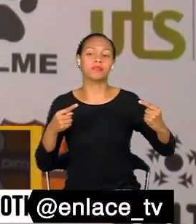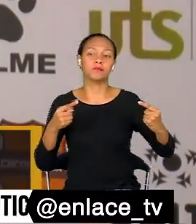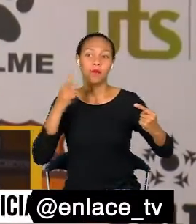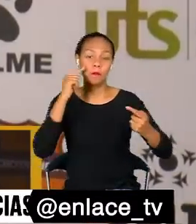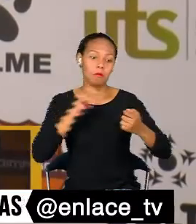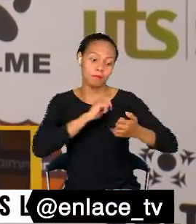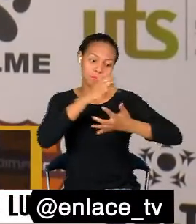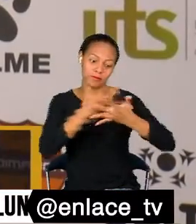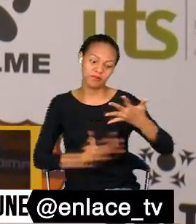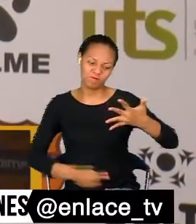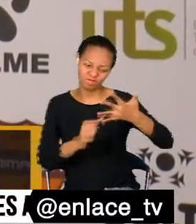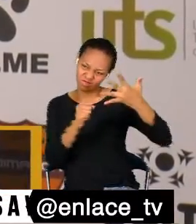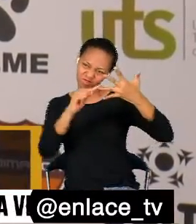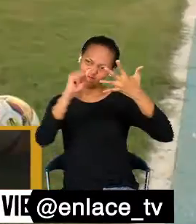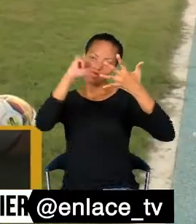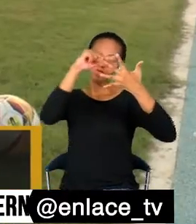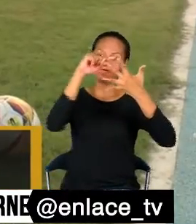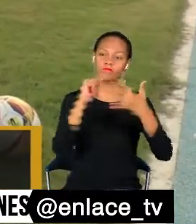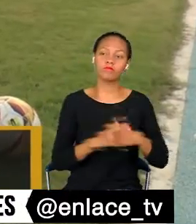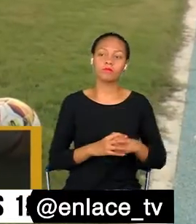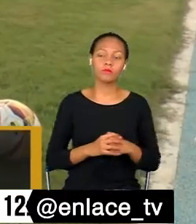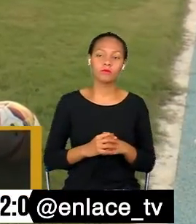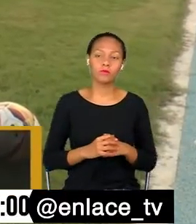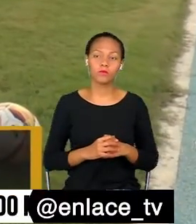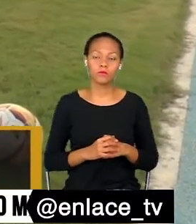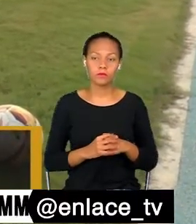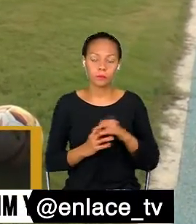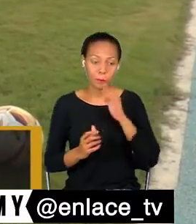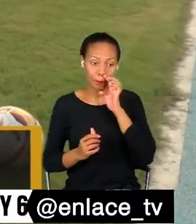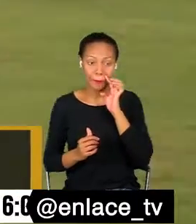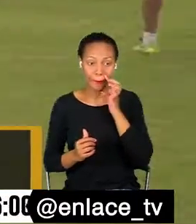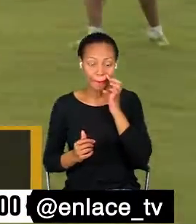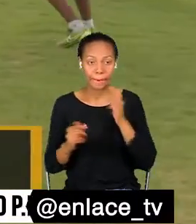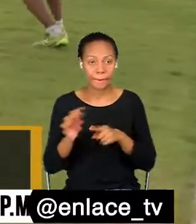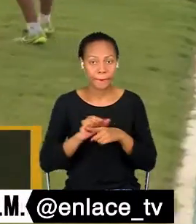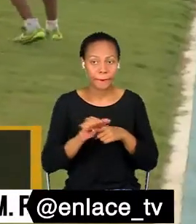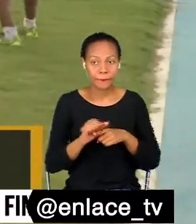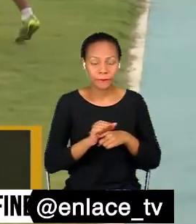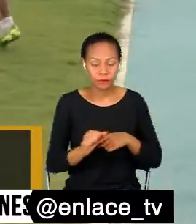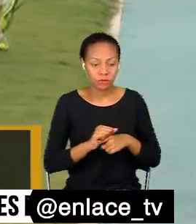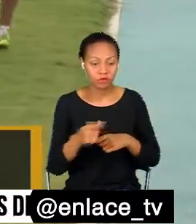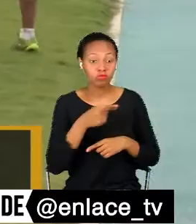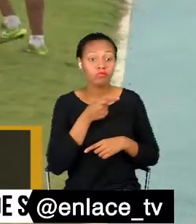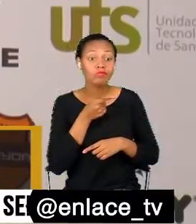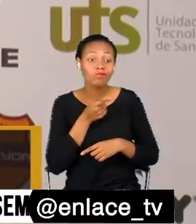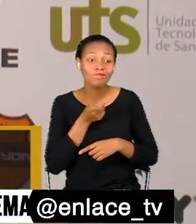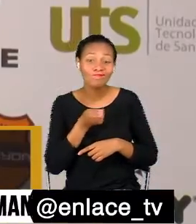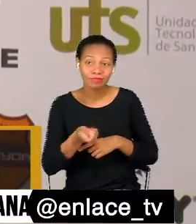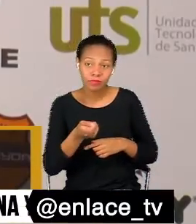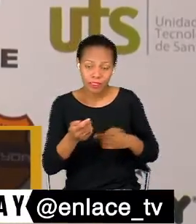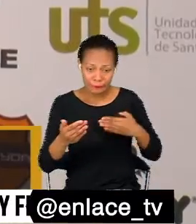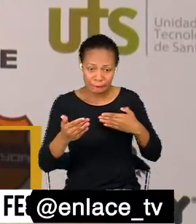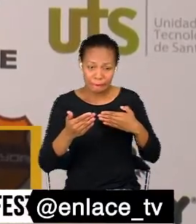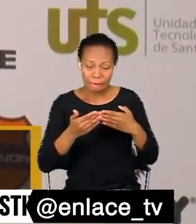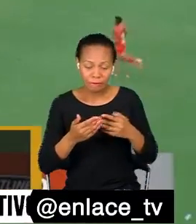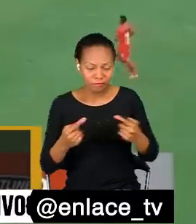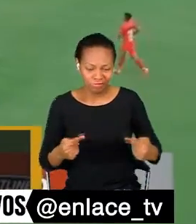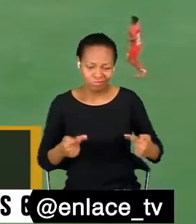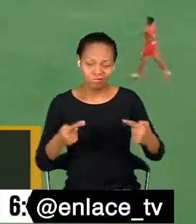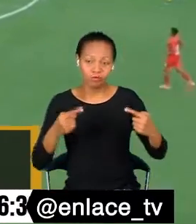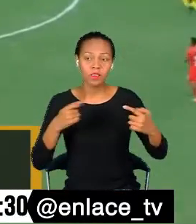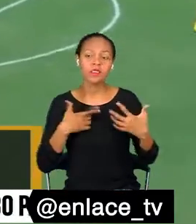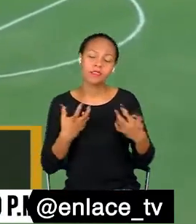Ansioso, venimos haciendo las cosas bien, preparado para lo que se viene. Esperemos que podamos hacer un buen partido y se nos dé resultado, ¿no?